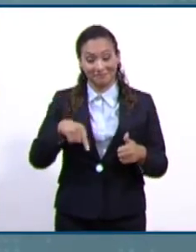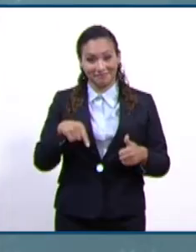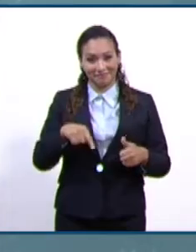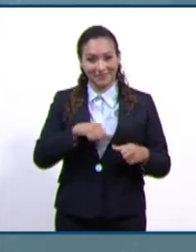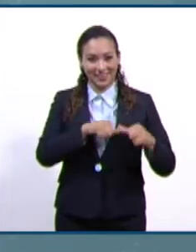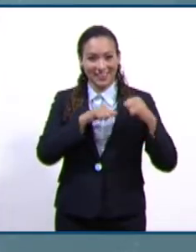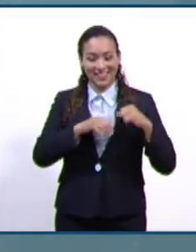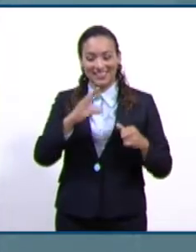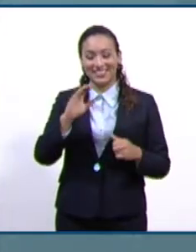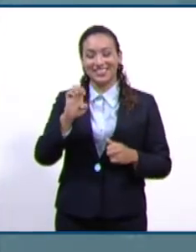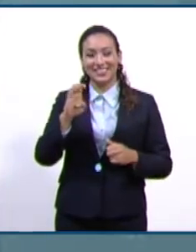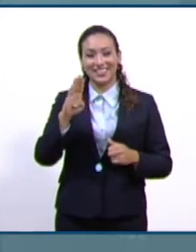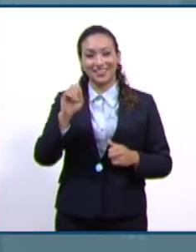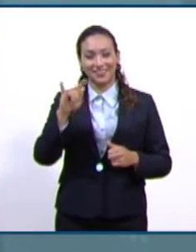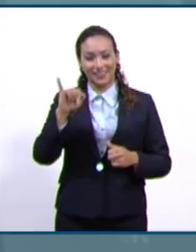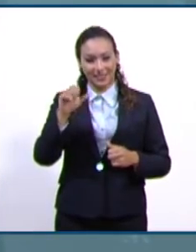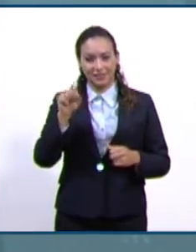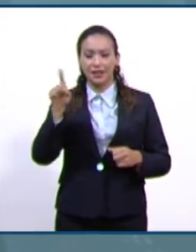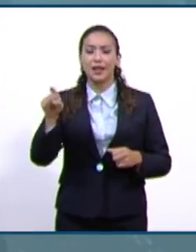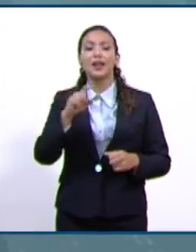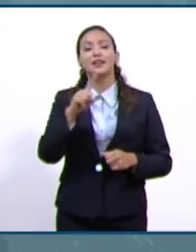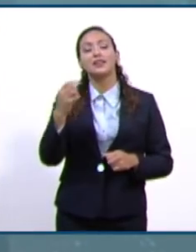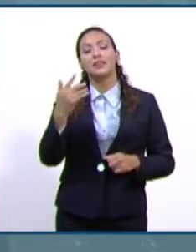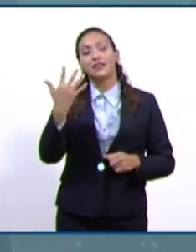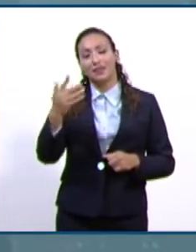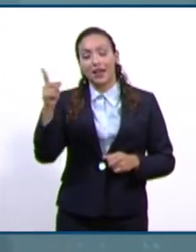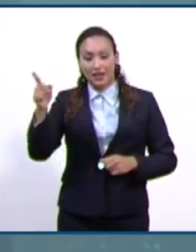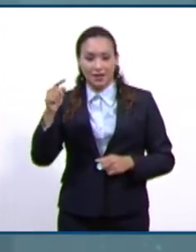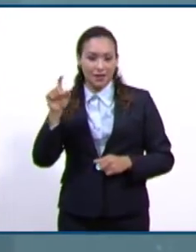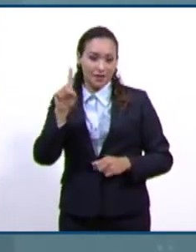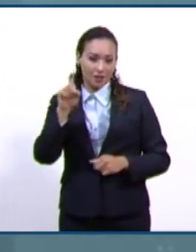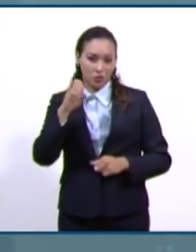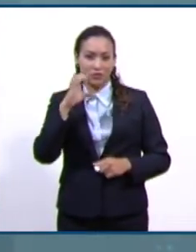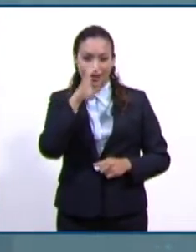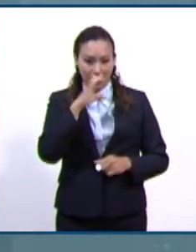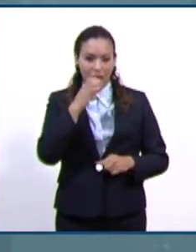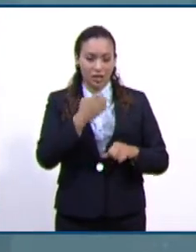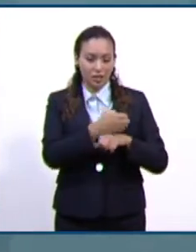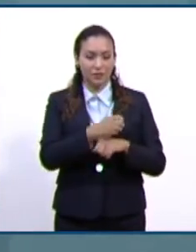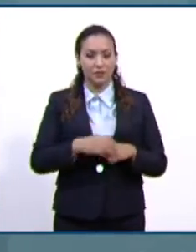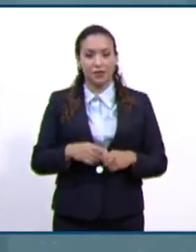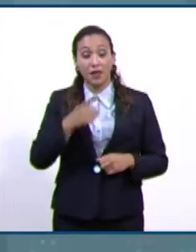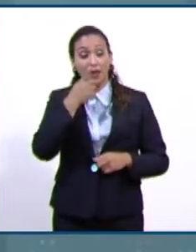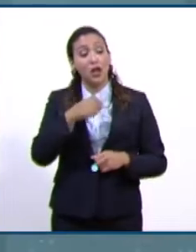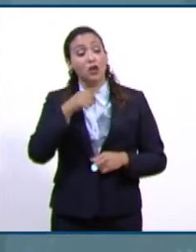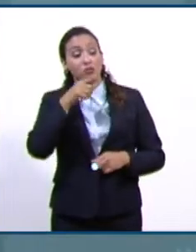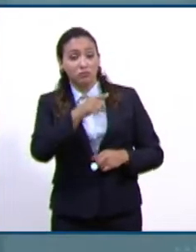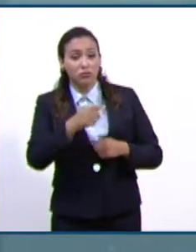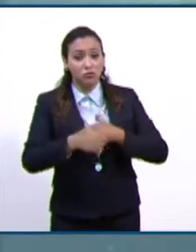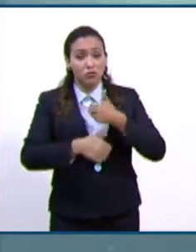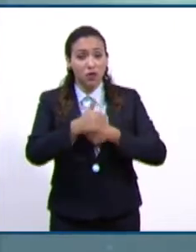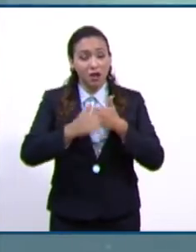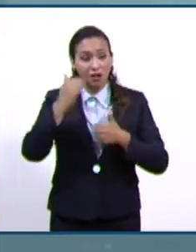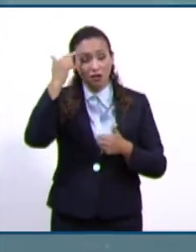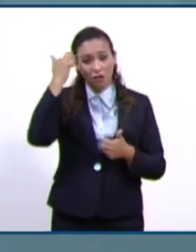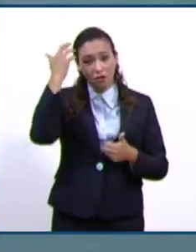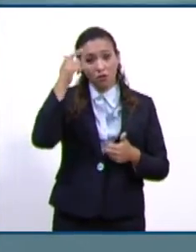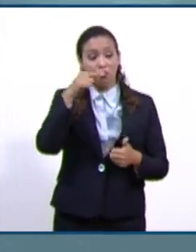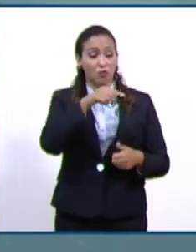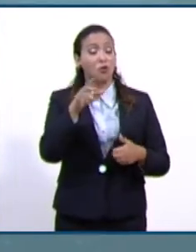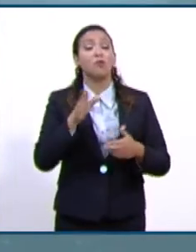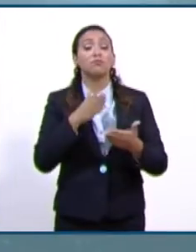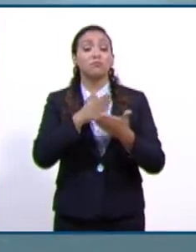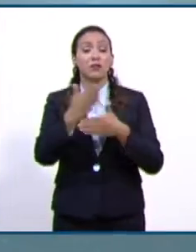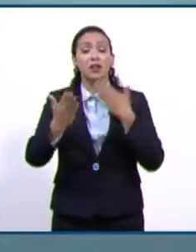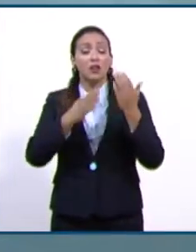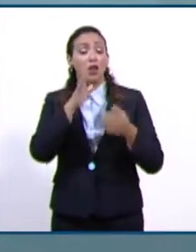CEBETI 195 en Aguascalientes le negaron la reinscripción a la carrera de logística por tener el cabello teñido de rojo